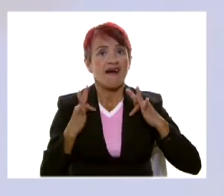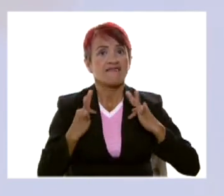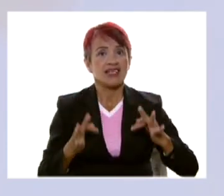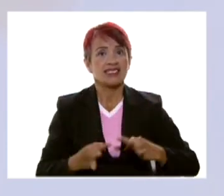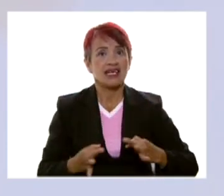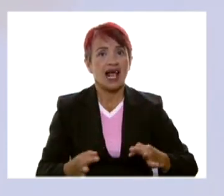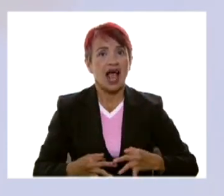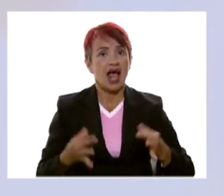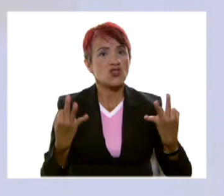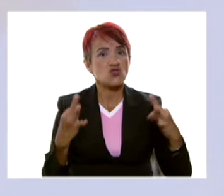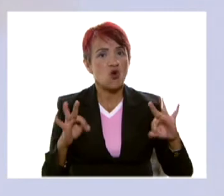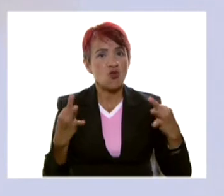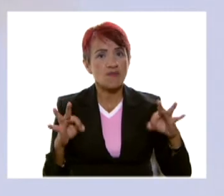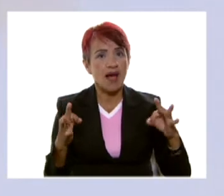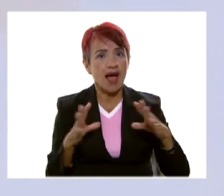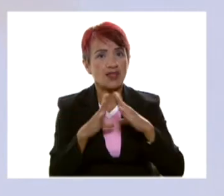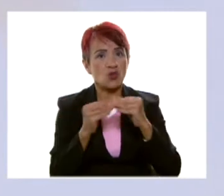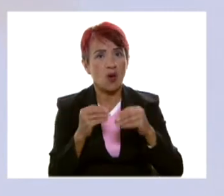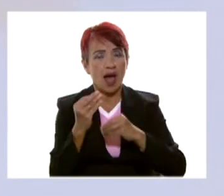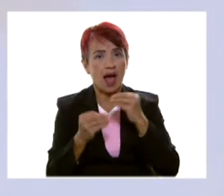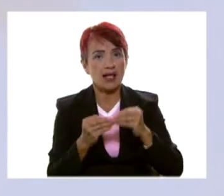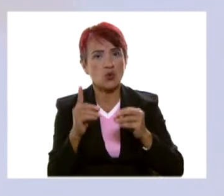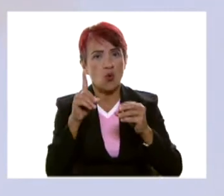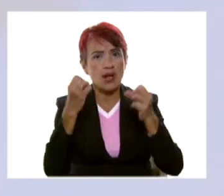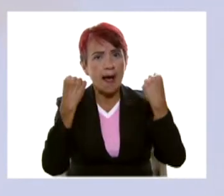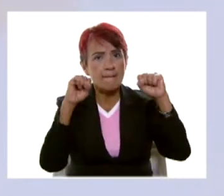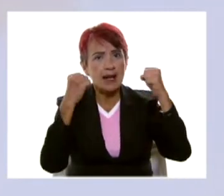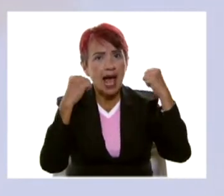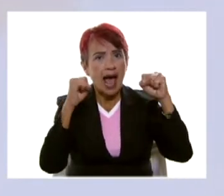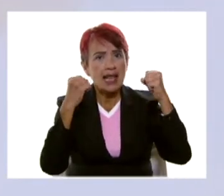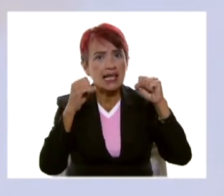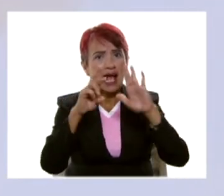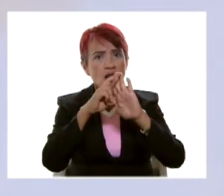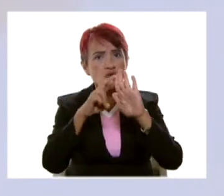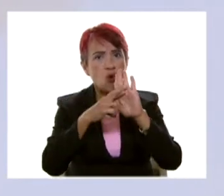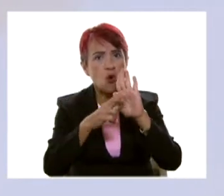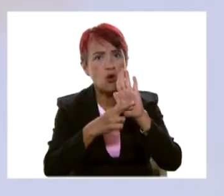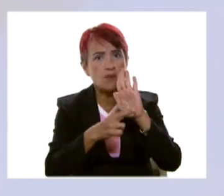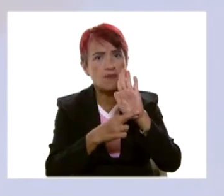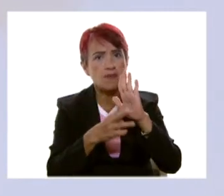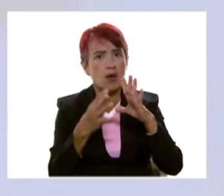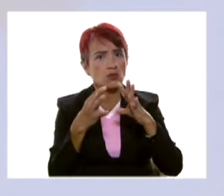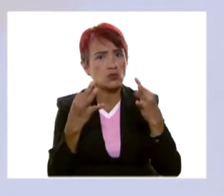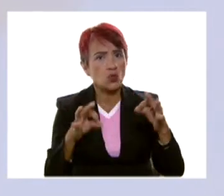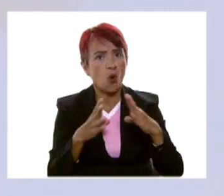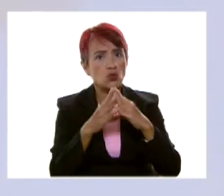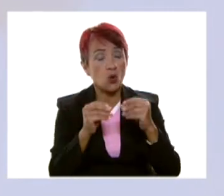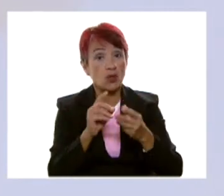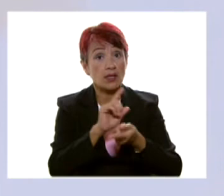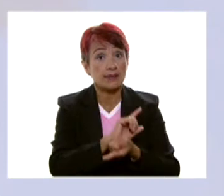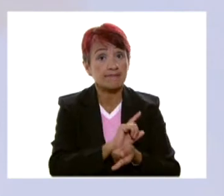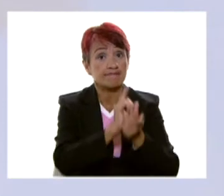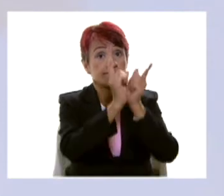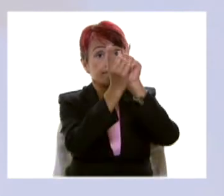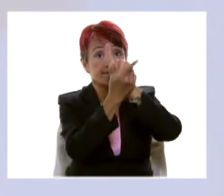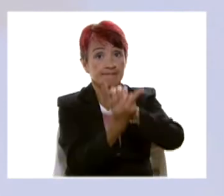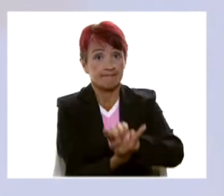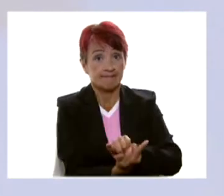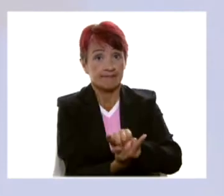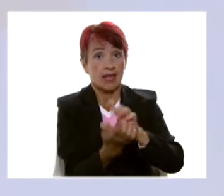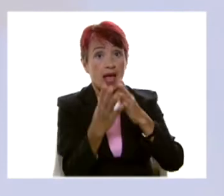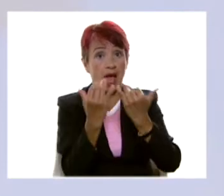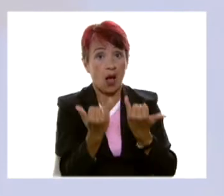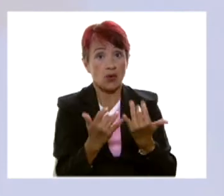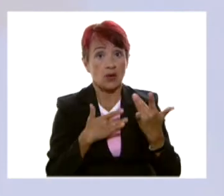cotidiana a ser una práctica reglamentada, entonces se transformó en una, digamos, en